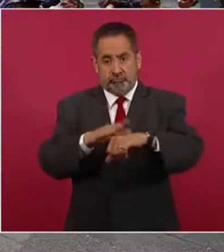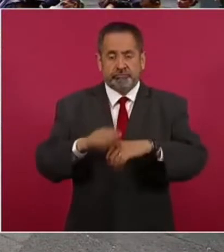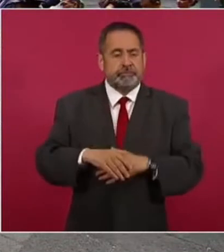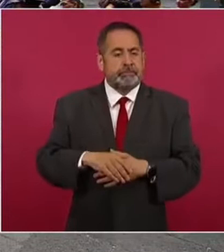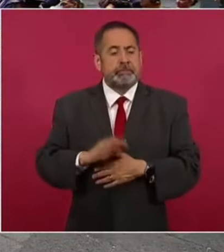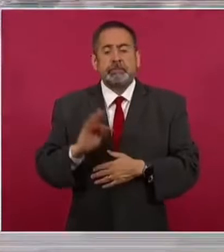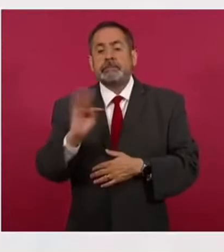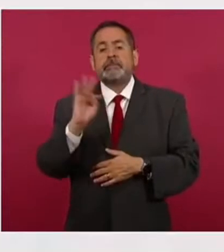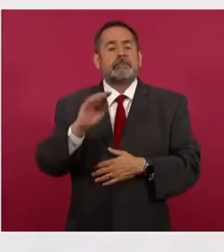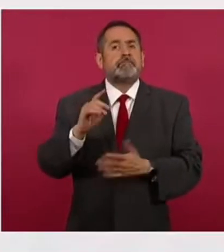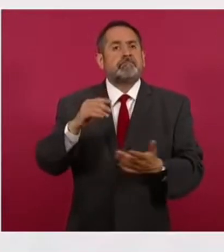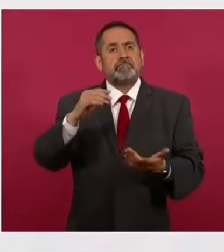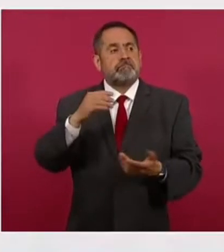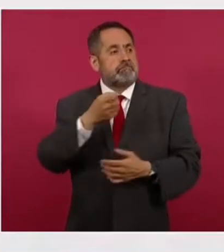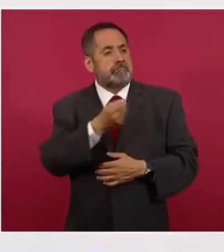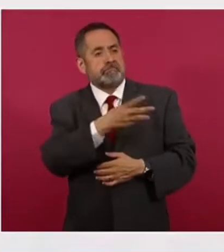piensan,